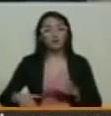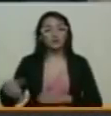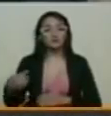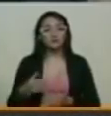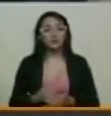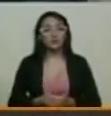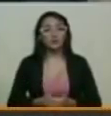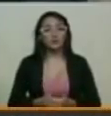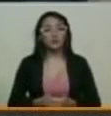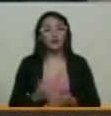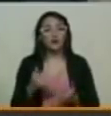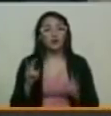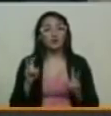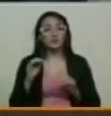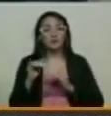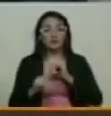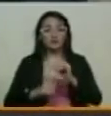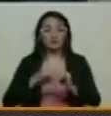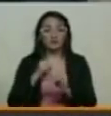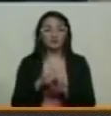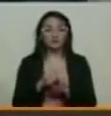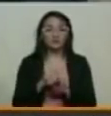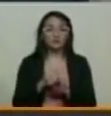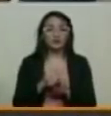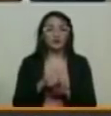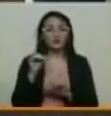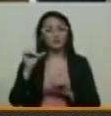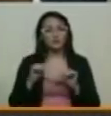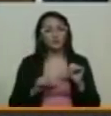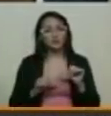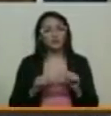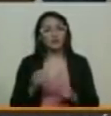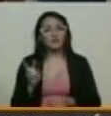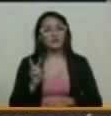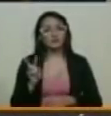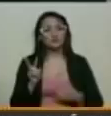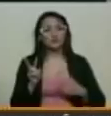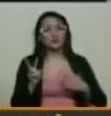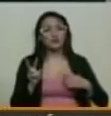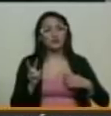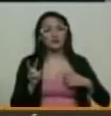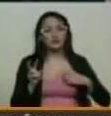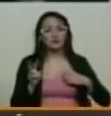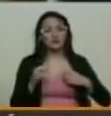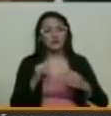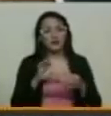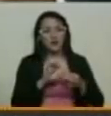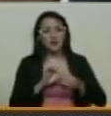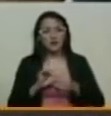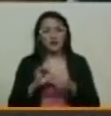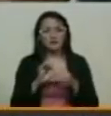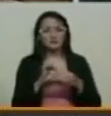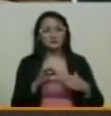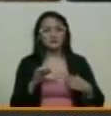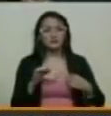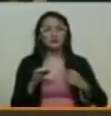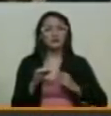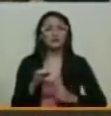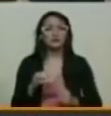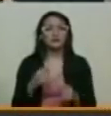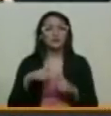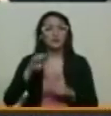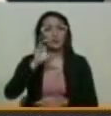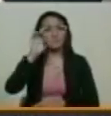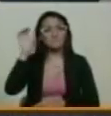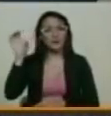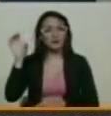Vamos ahora al ambiente internacional y para ello les contamos que nuestro país está consolidando alianzas estratégicas con naciones amigas. Una de